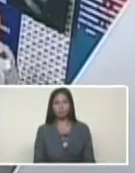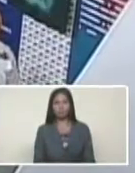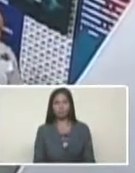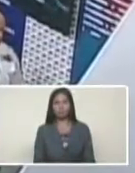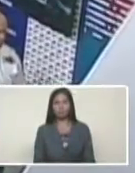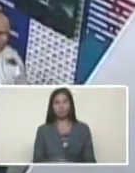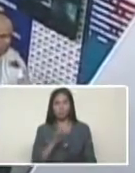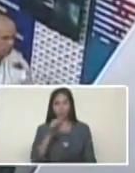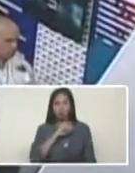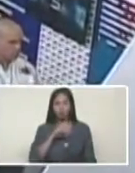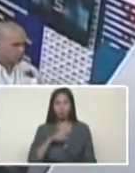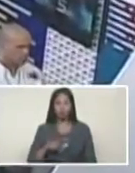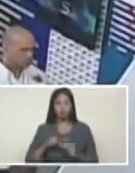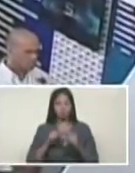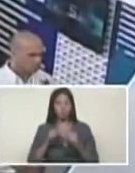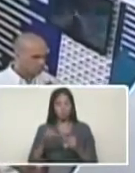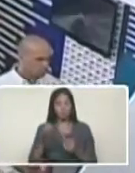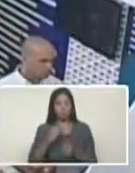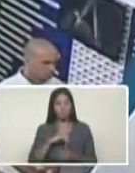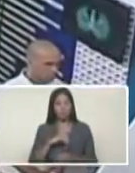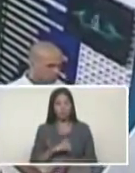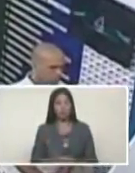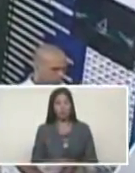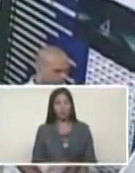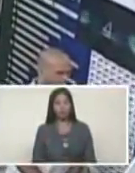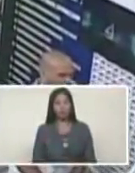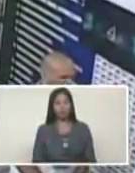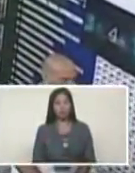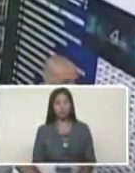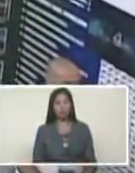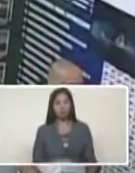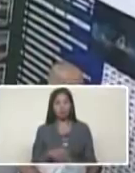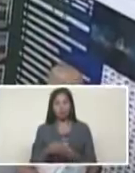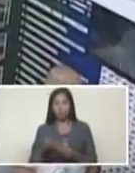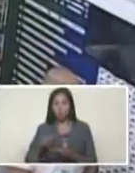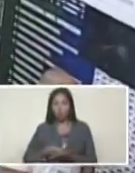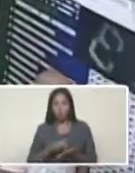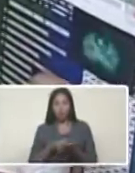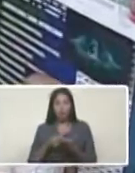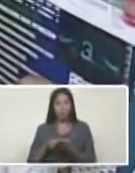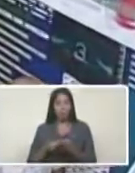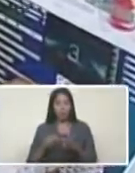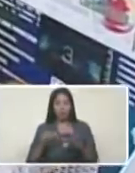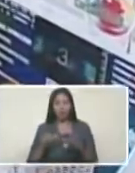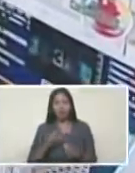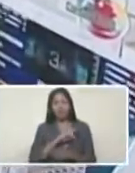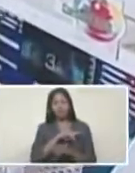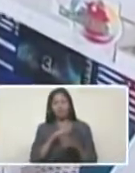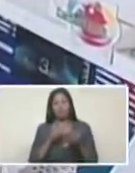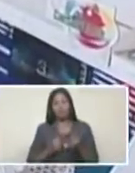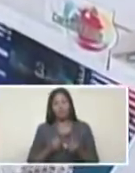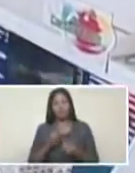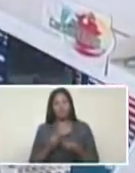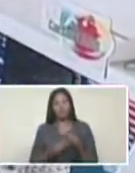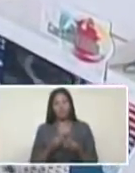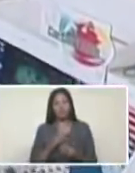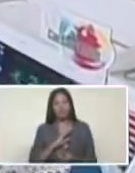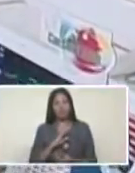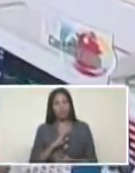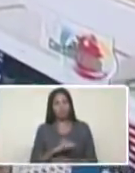También tenemos que avanzar en los aportes que la Fuerza Armada hace